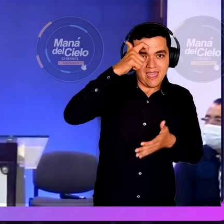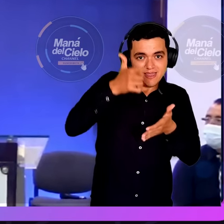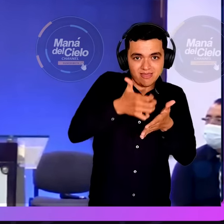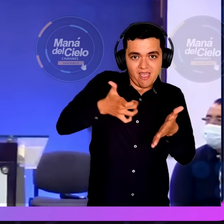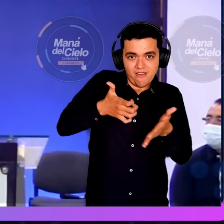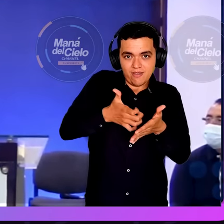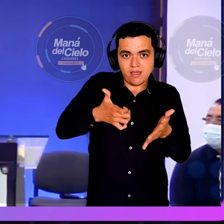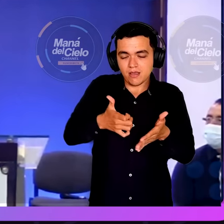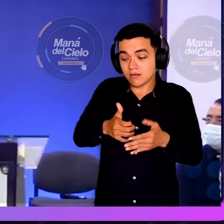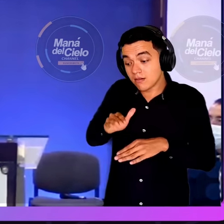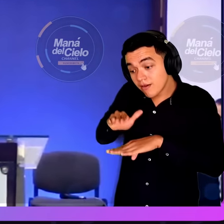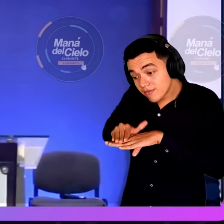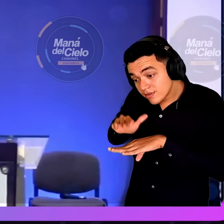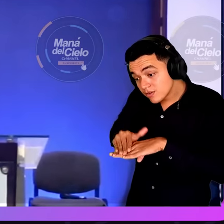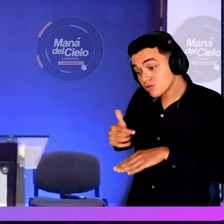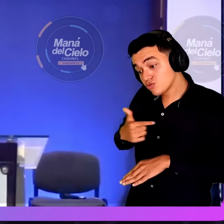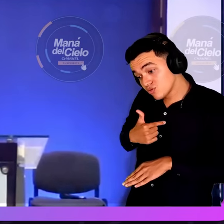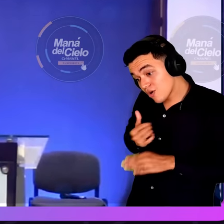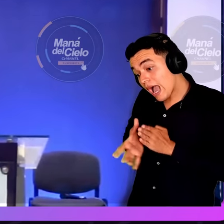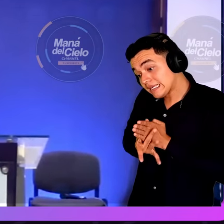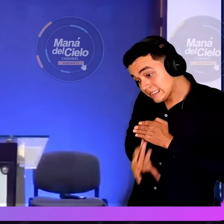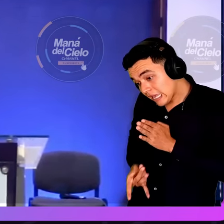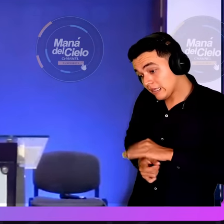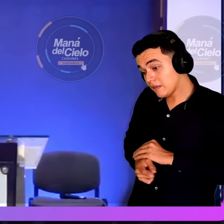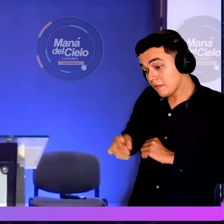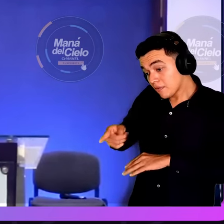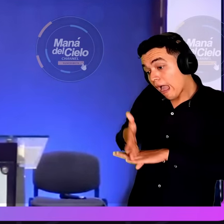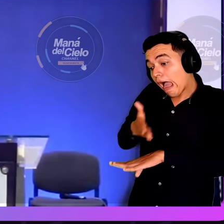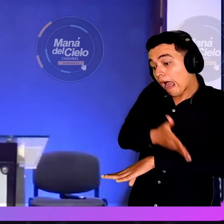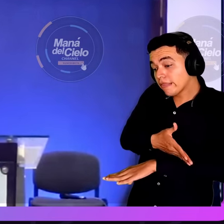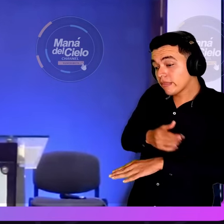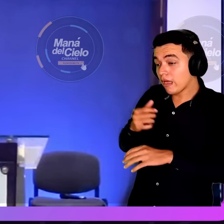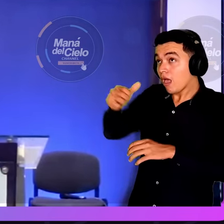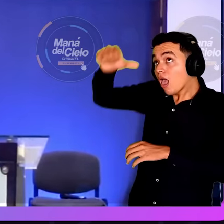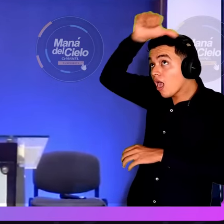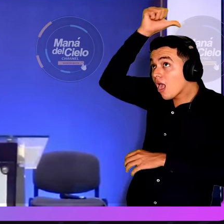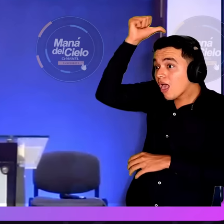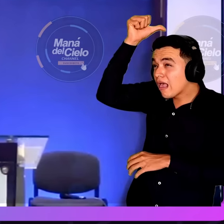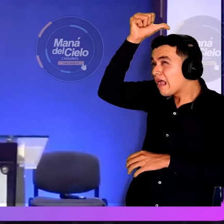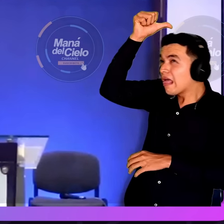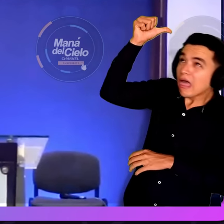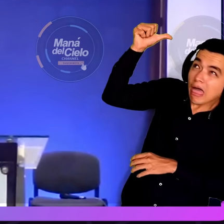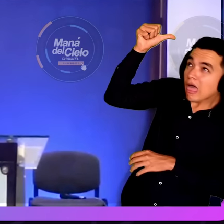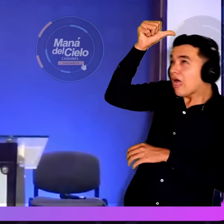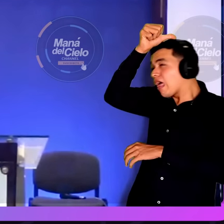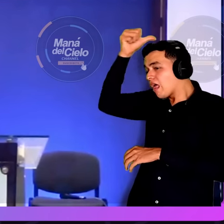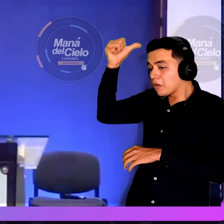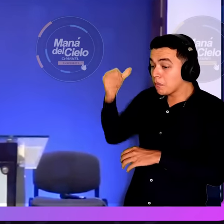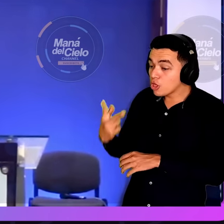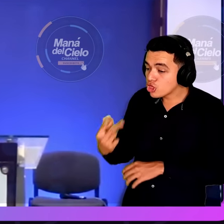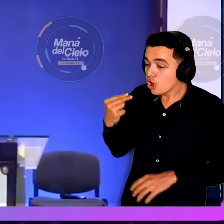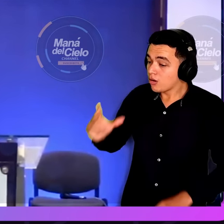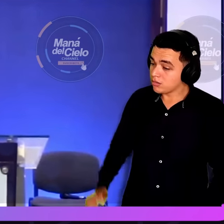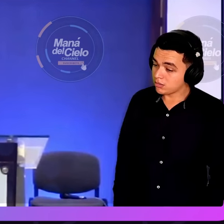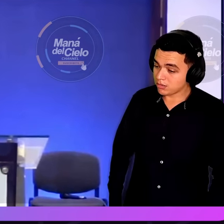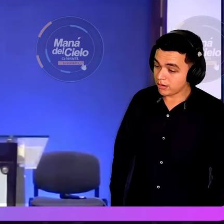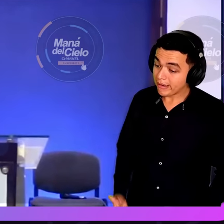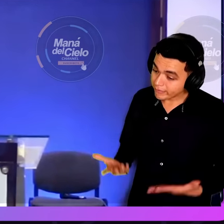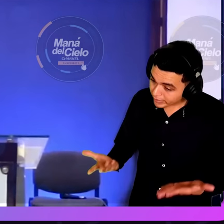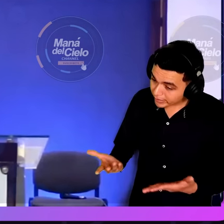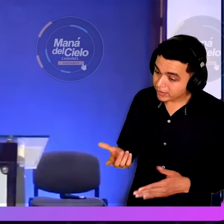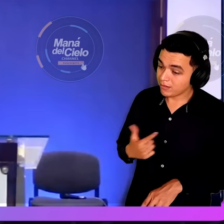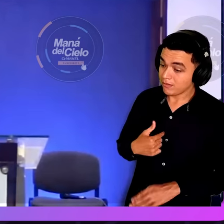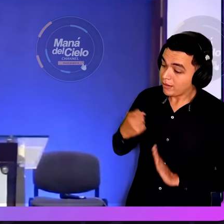un antibiótico, pero era algo más fuerte. Y entonces comenzaba a sobarle las heridas a la oveja, y la oveja lloraba y lloraba, y el pastor lloraba con ella y le